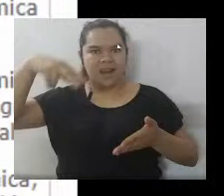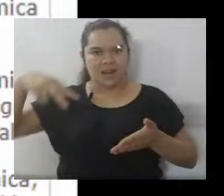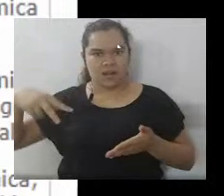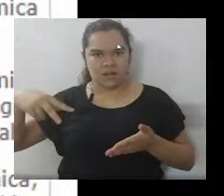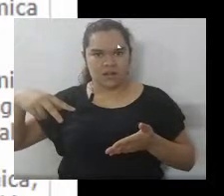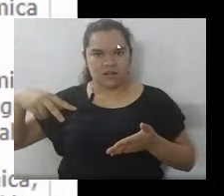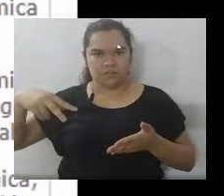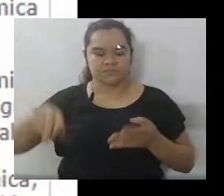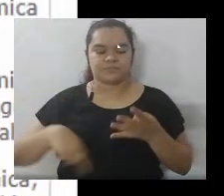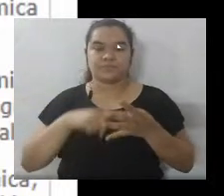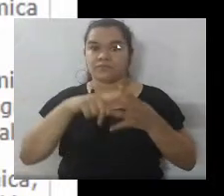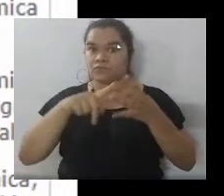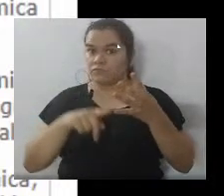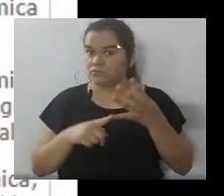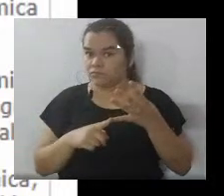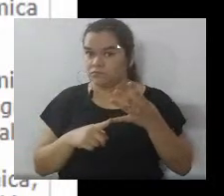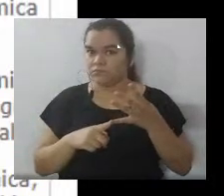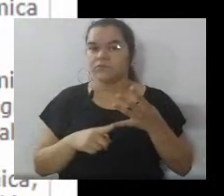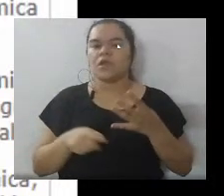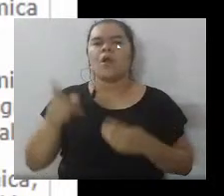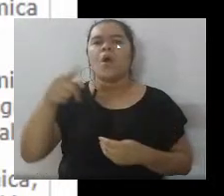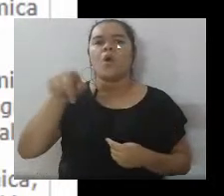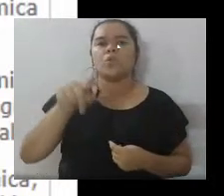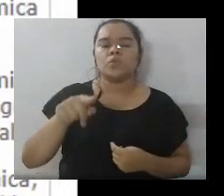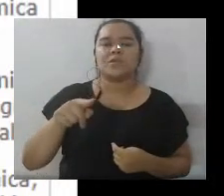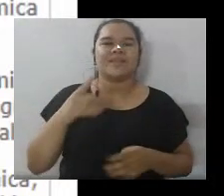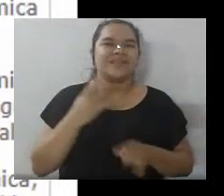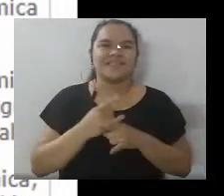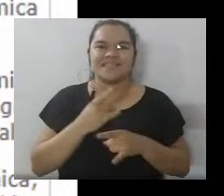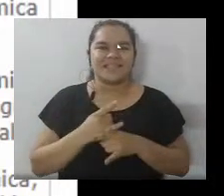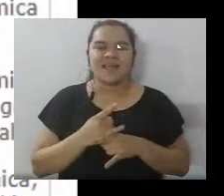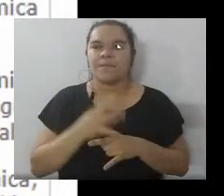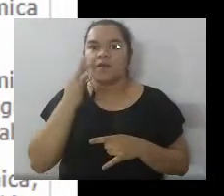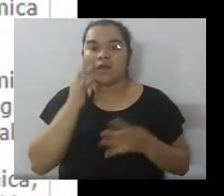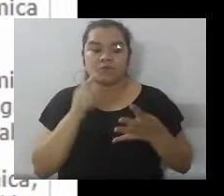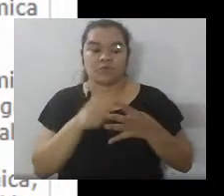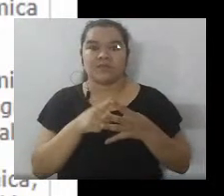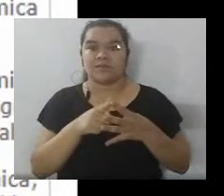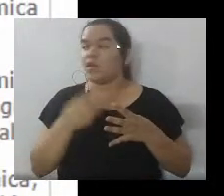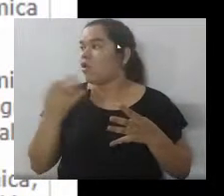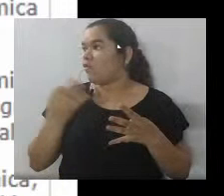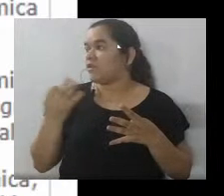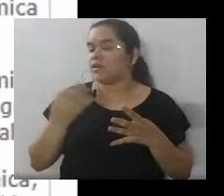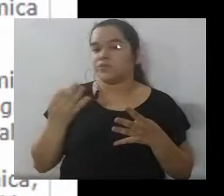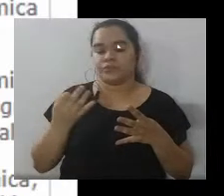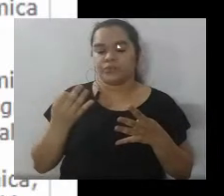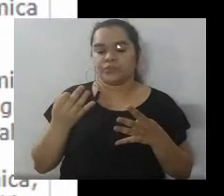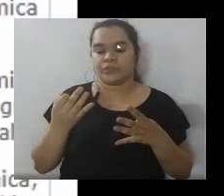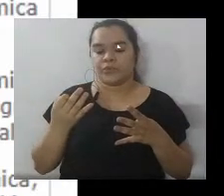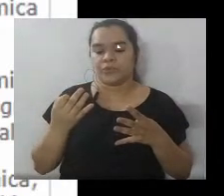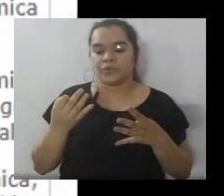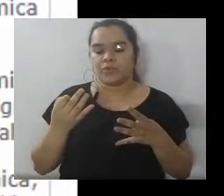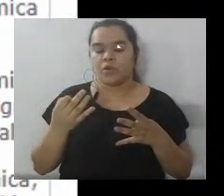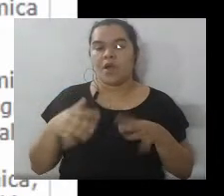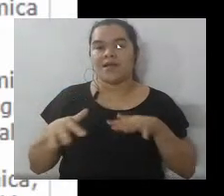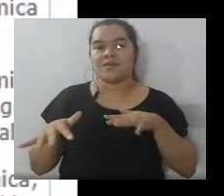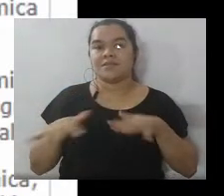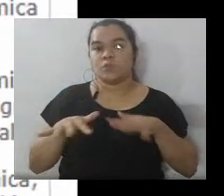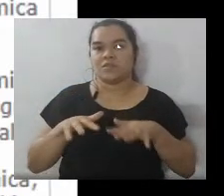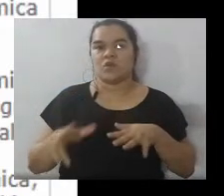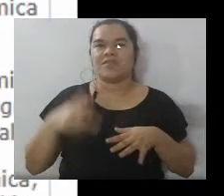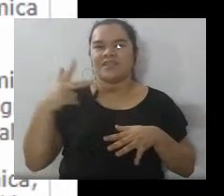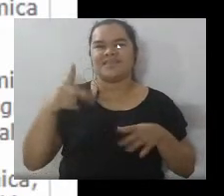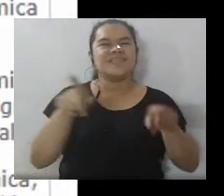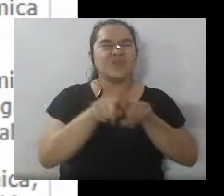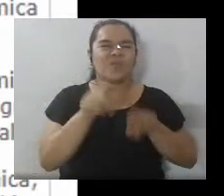esto, que es lo que en general a todos les interesa, la formación disciplinaria obligatoria, nosotros tenemos 3 ciclos básicos, como la mayoría